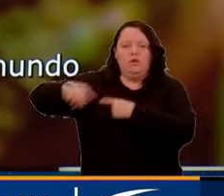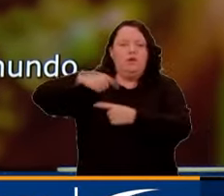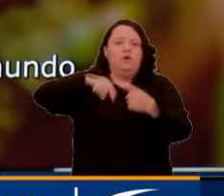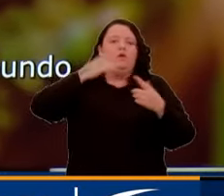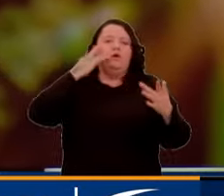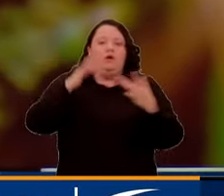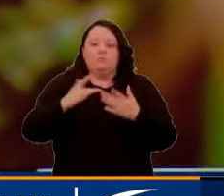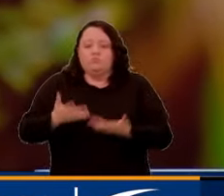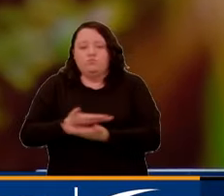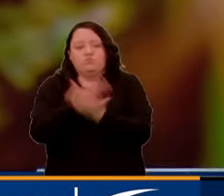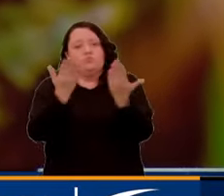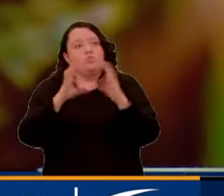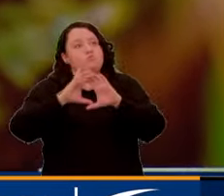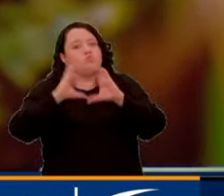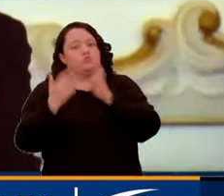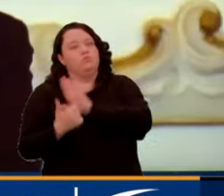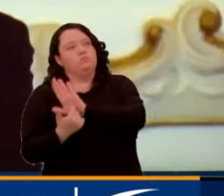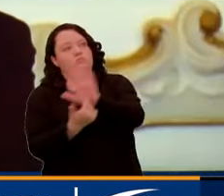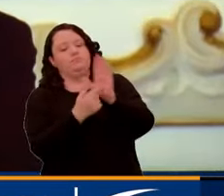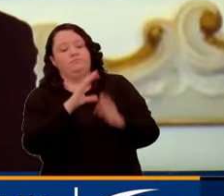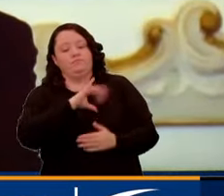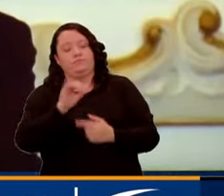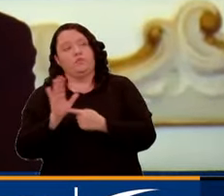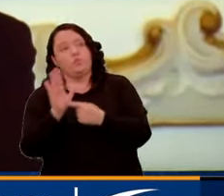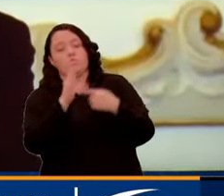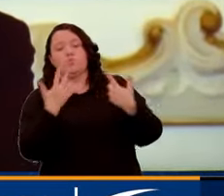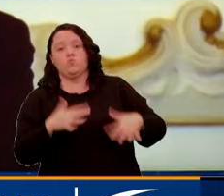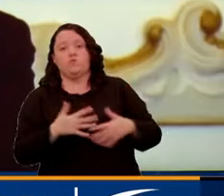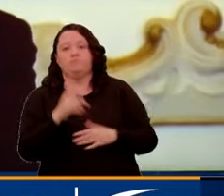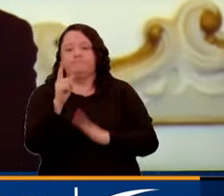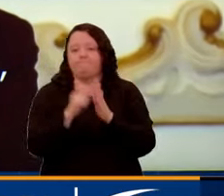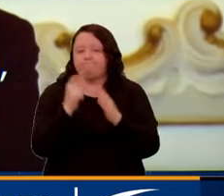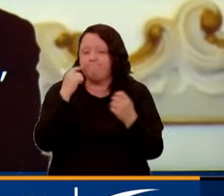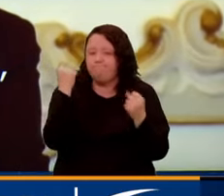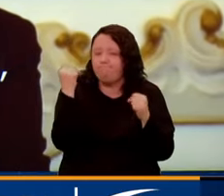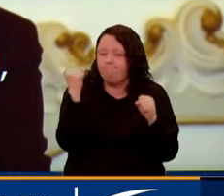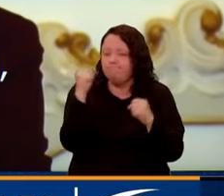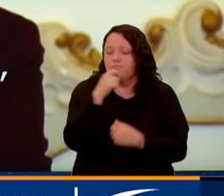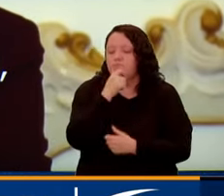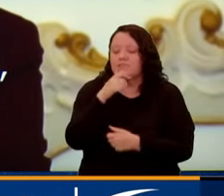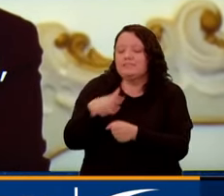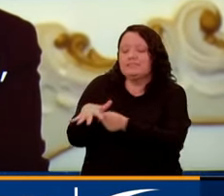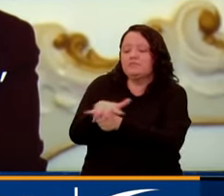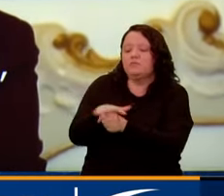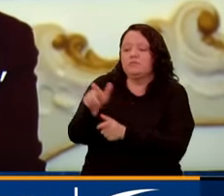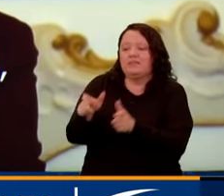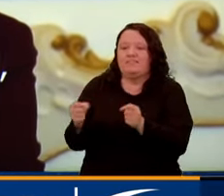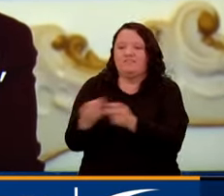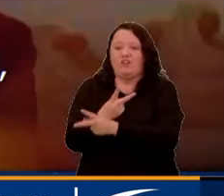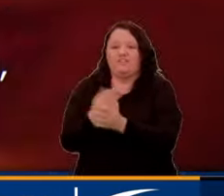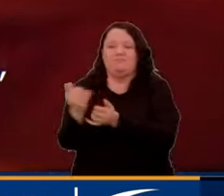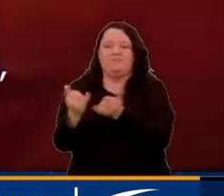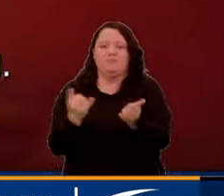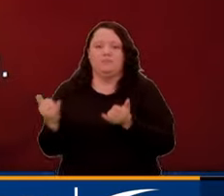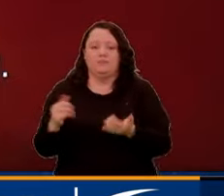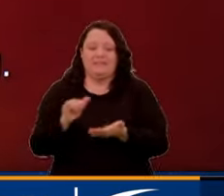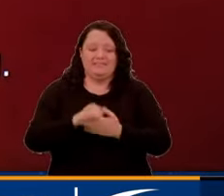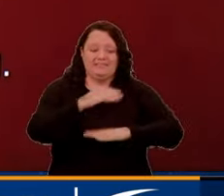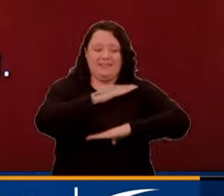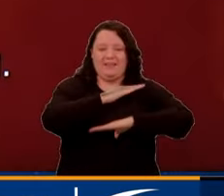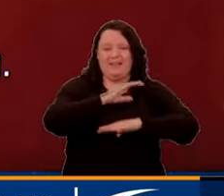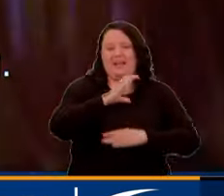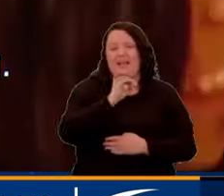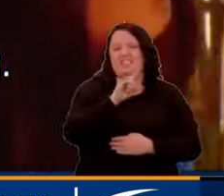venderle al mundo la Ciudad de Cali Pero hay una preocupación muy grande y es la situación de orden público por eso el canciller y la